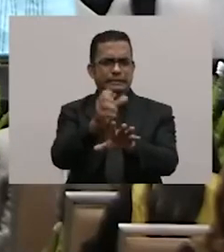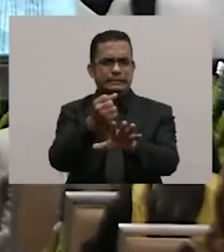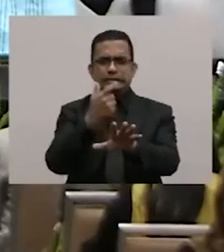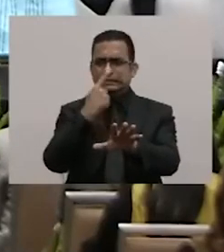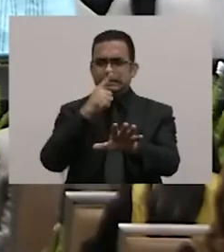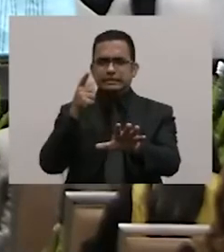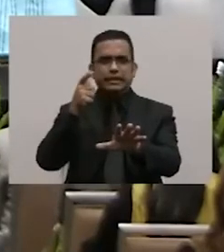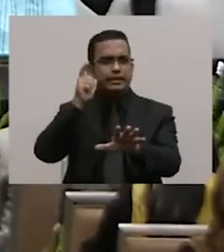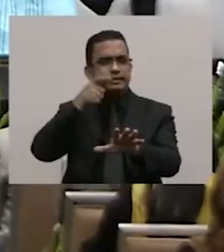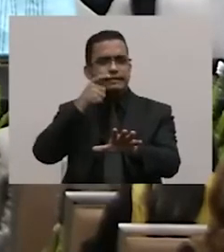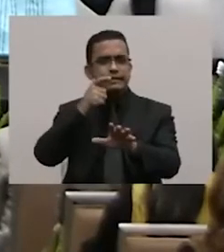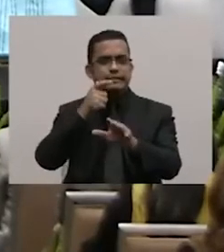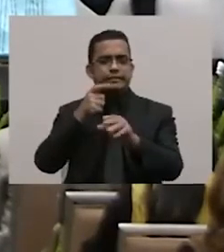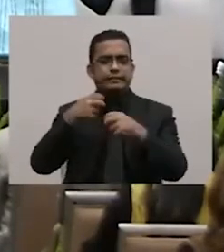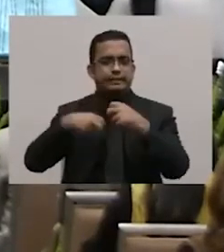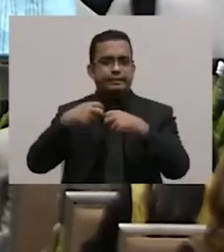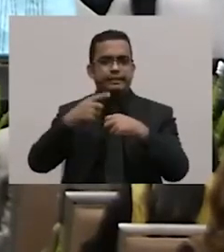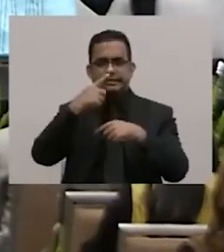Ahí mismo. Sí.